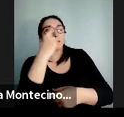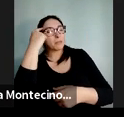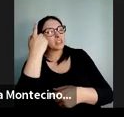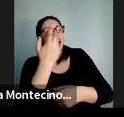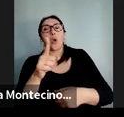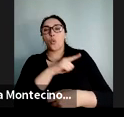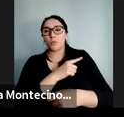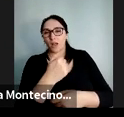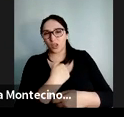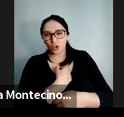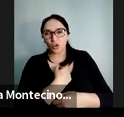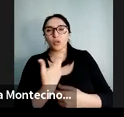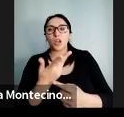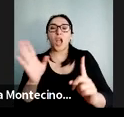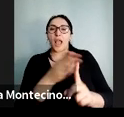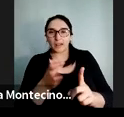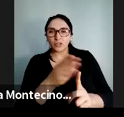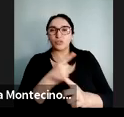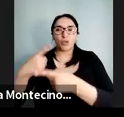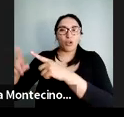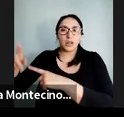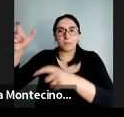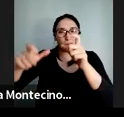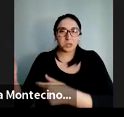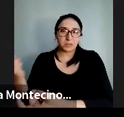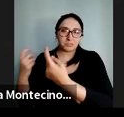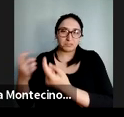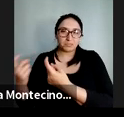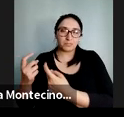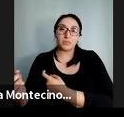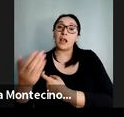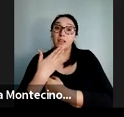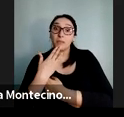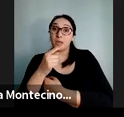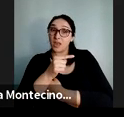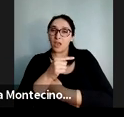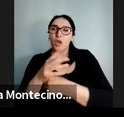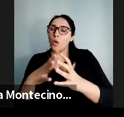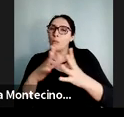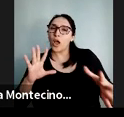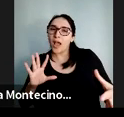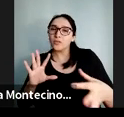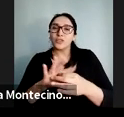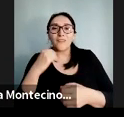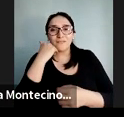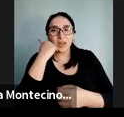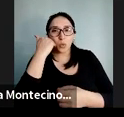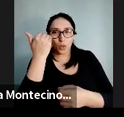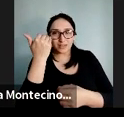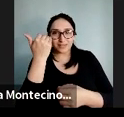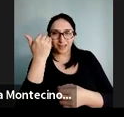ellas de este tipo de agresiones. Y porque este tipo de ataques usualmente viene muy asociado a la vergüenza y a la timidez.